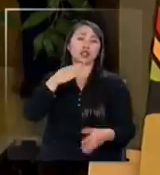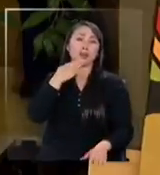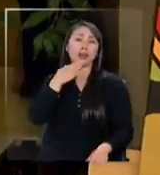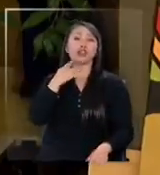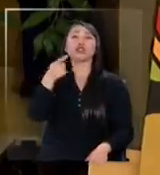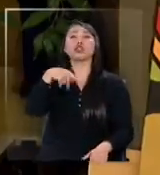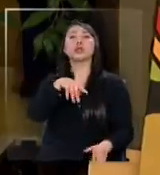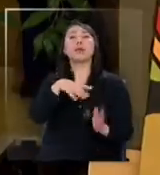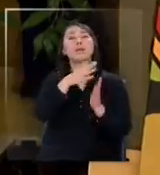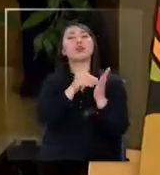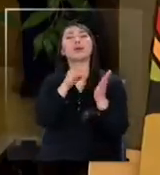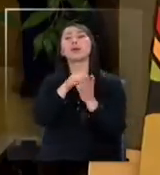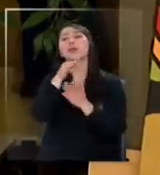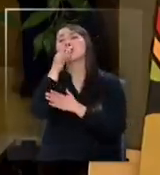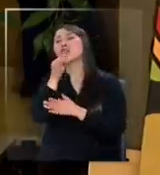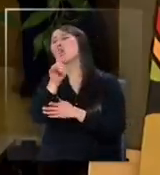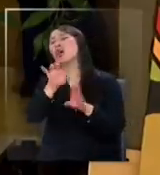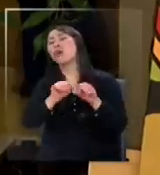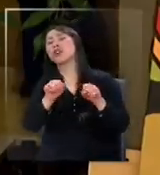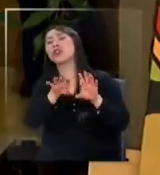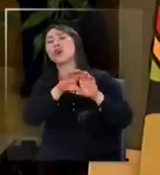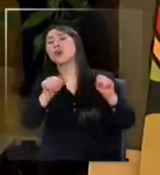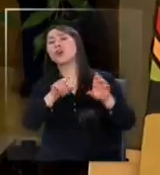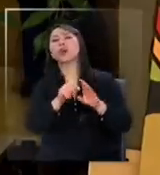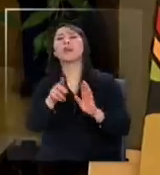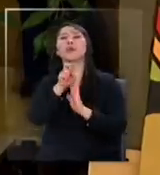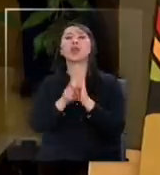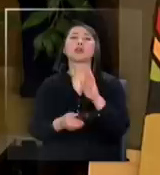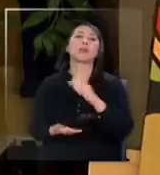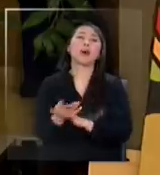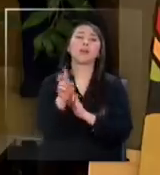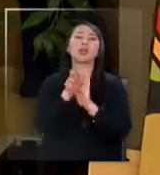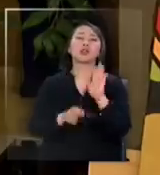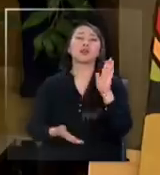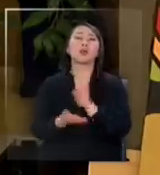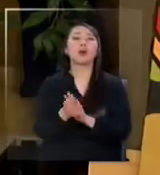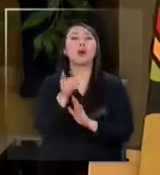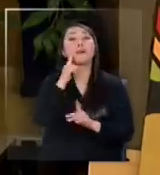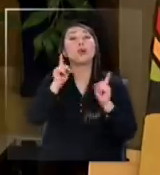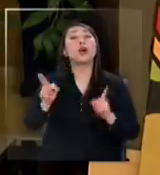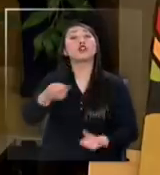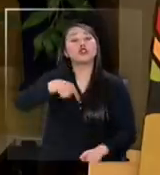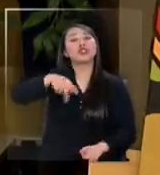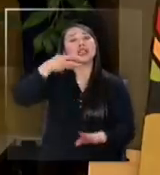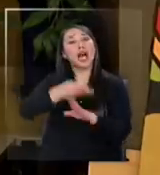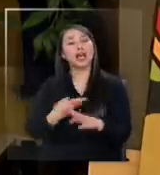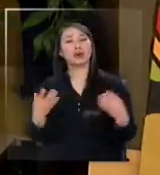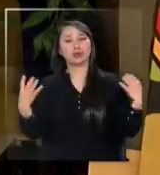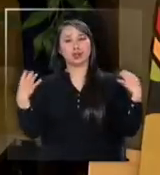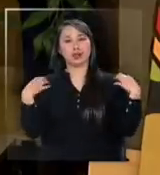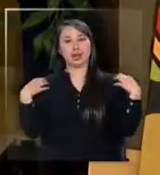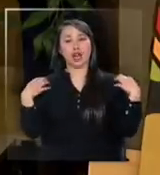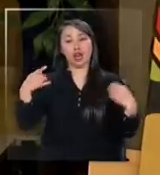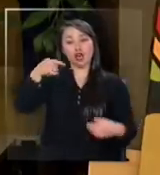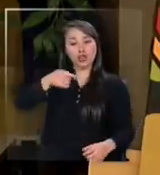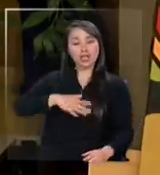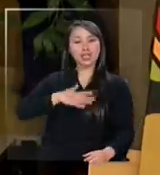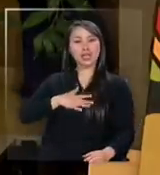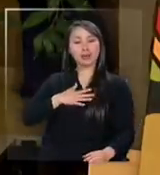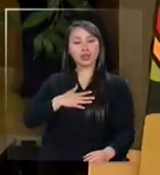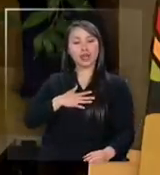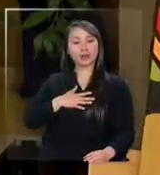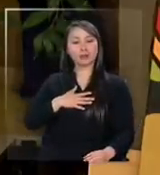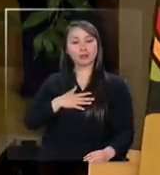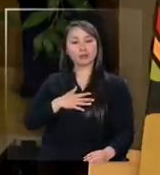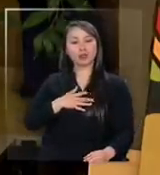y hemos presentado cientos de miles de proyectos, pero aún así tenemos que asumir nuestra cuota de responsabilidad. Pero hoy, si queremos ser coherentes